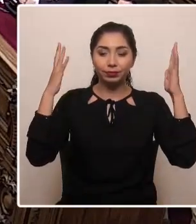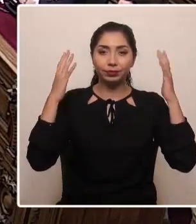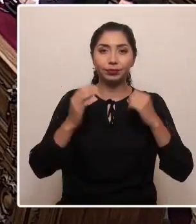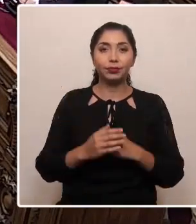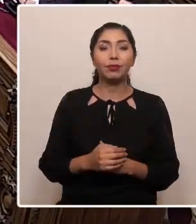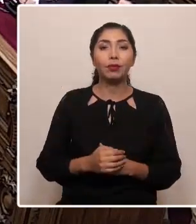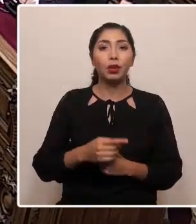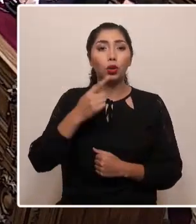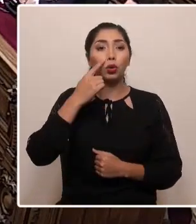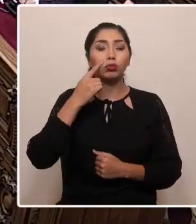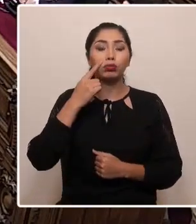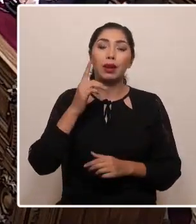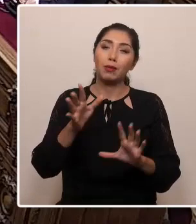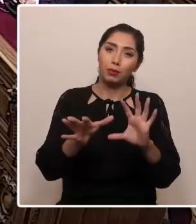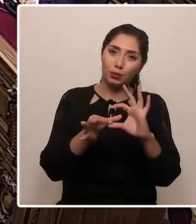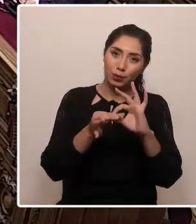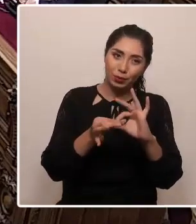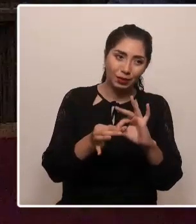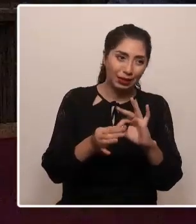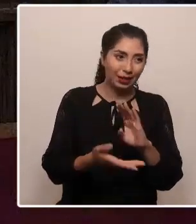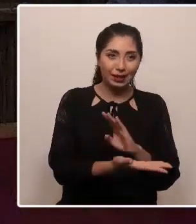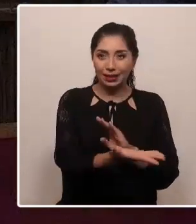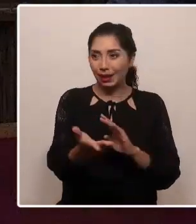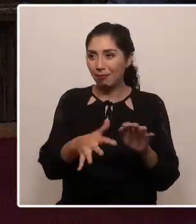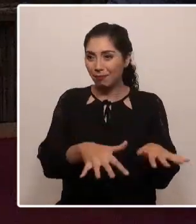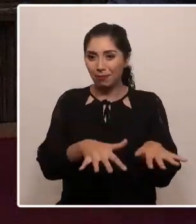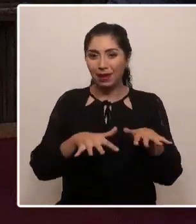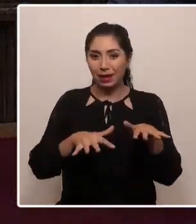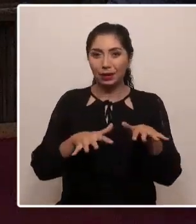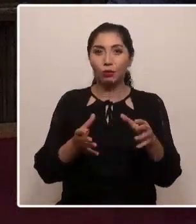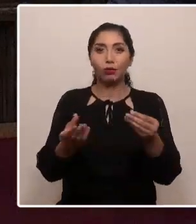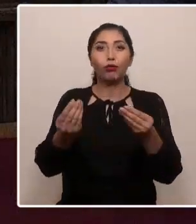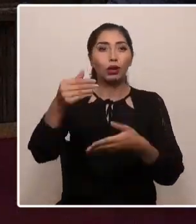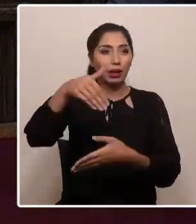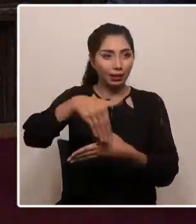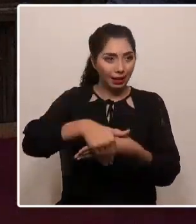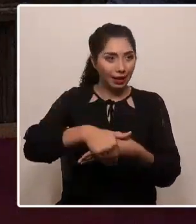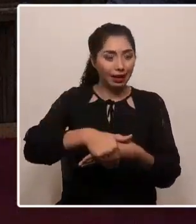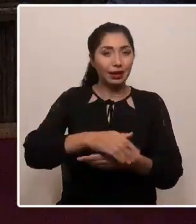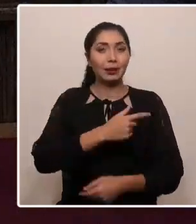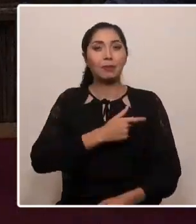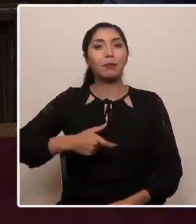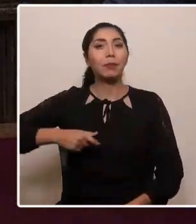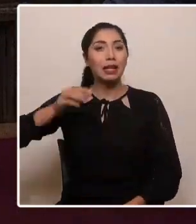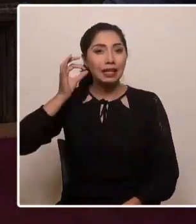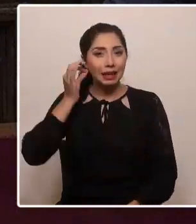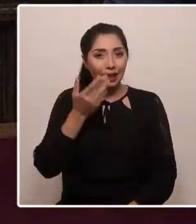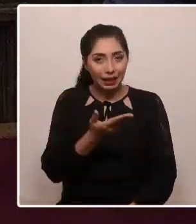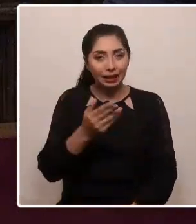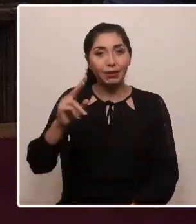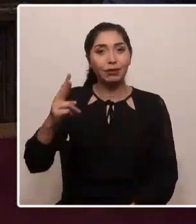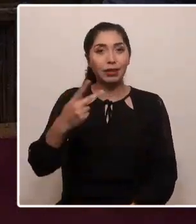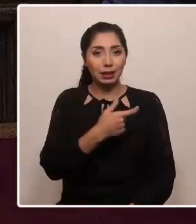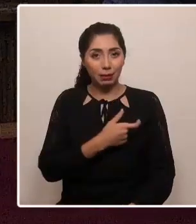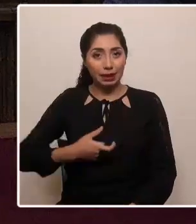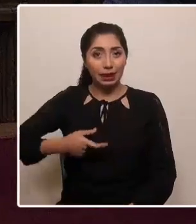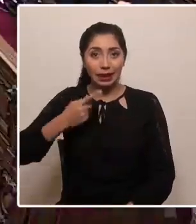Muchas gracias, estimado Pleno. Muy buenas tardes. Presidenta, vicepresidente, en lo